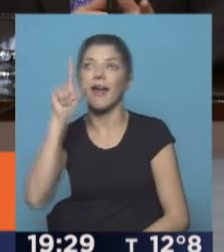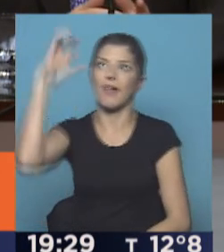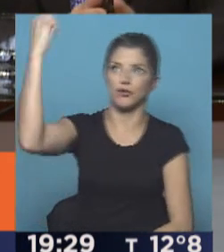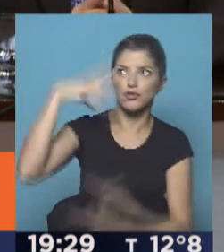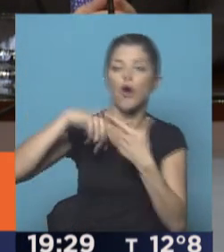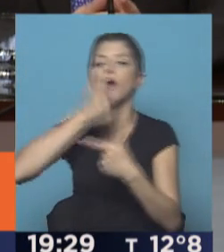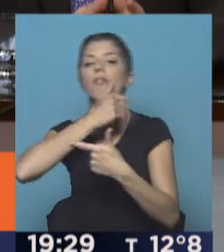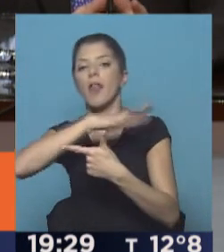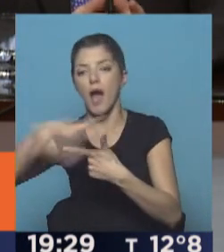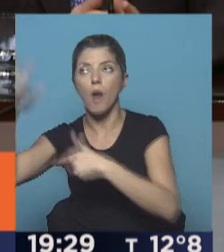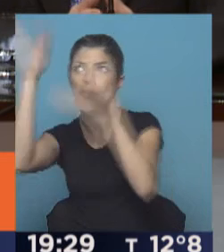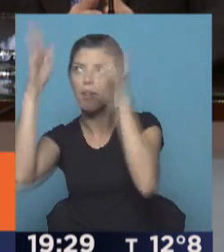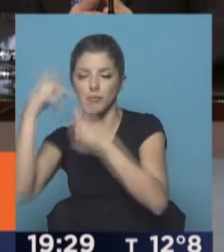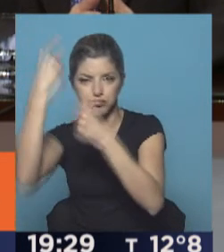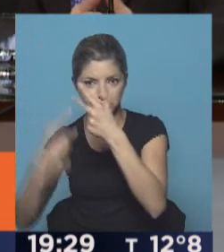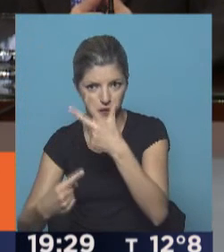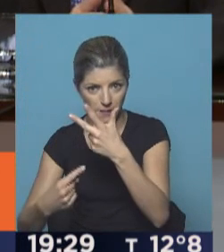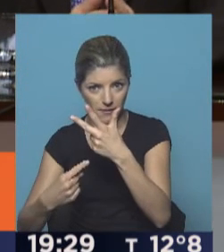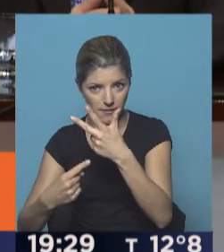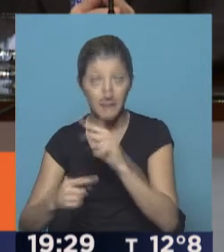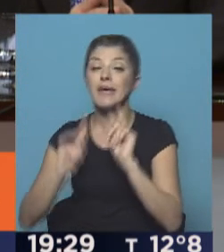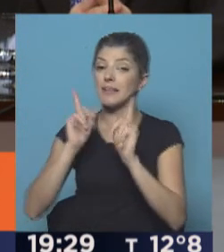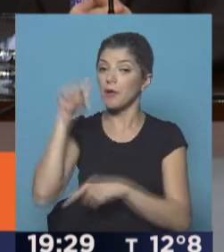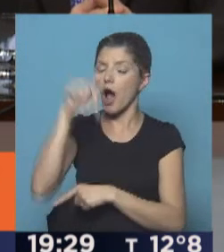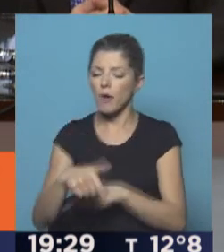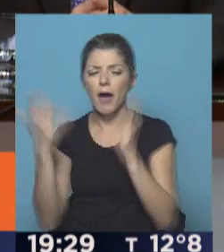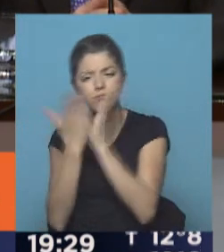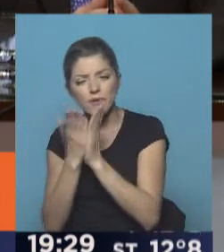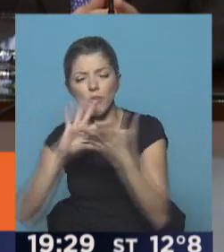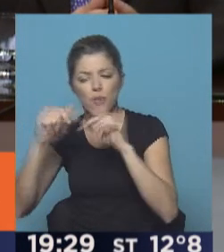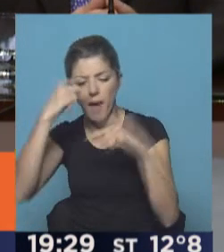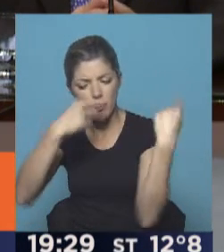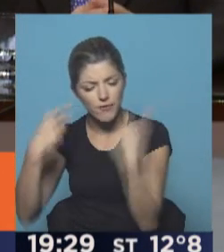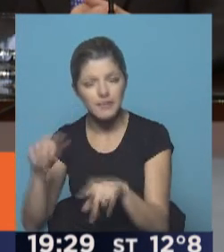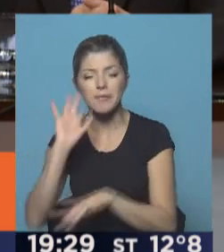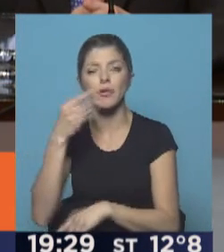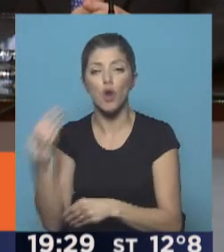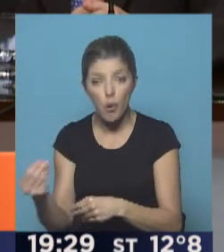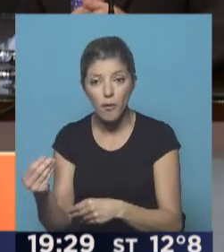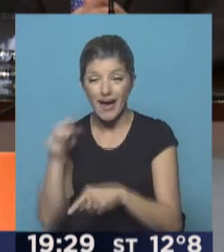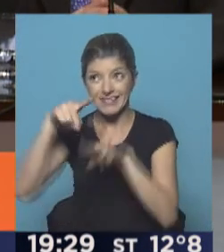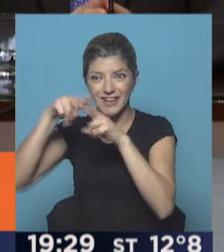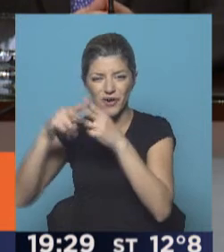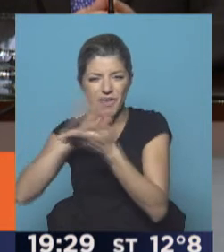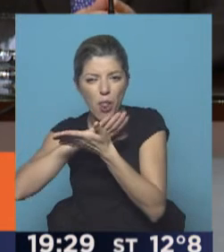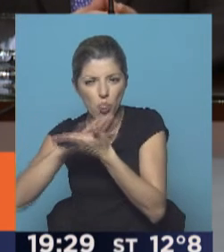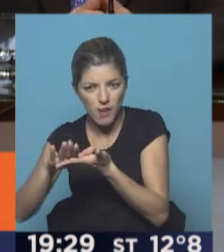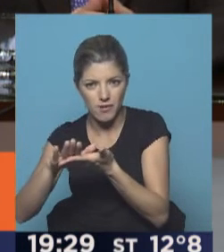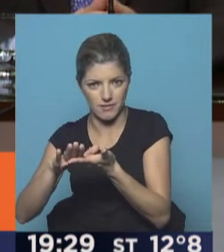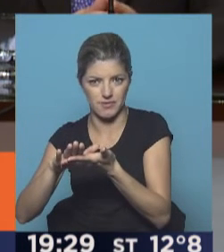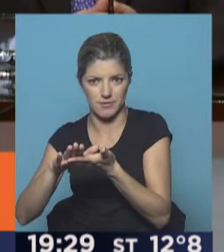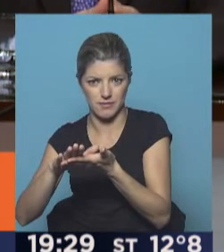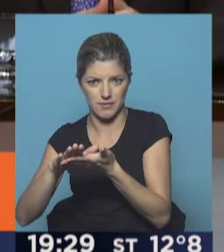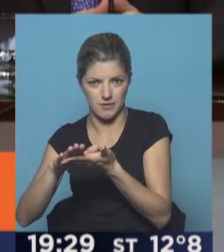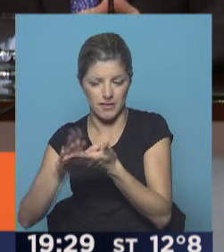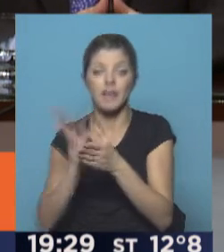energía eólica, y estamos estudiando también distintos mecanismos para ver cómo introducir esas tecnologías para aliviar el bolsillo de